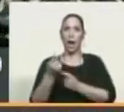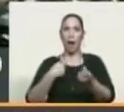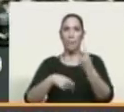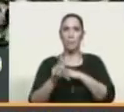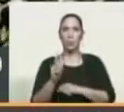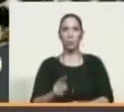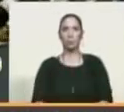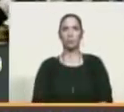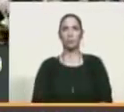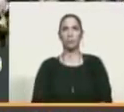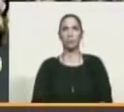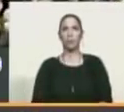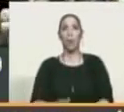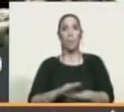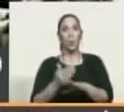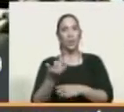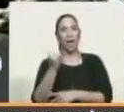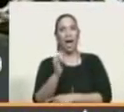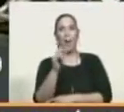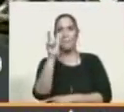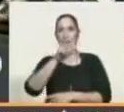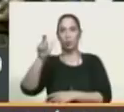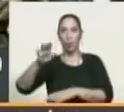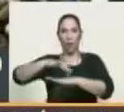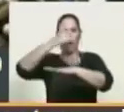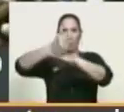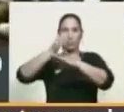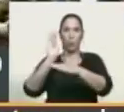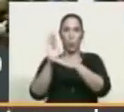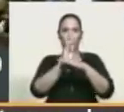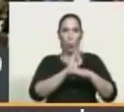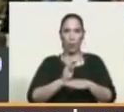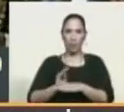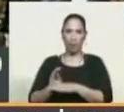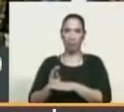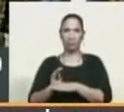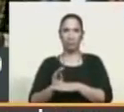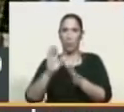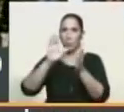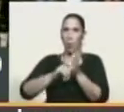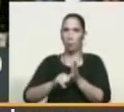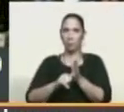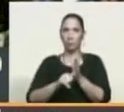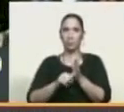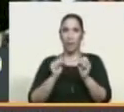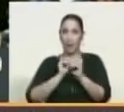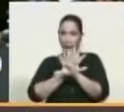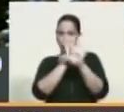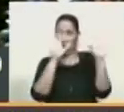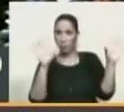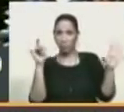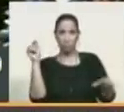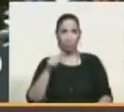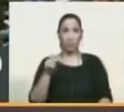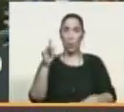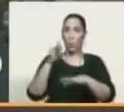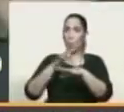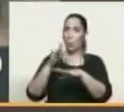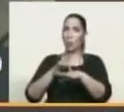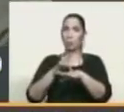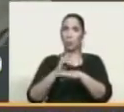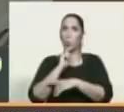alguien que lo ampare en sus vagabunderías. Queda muy claro que aquí no se ha tocado el Código